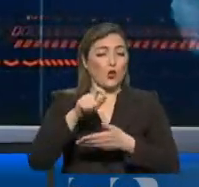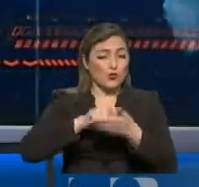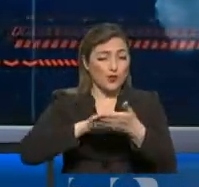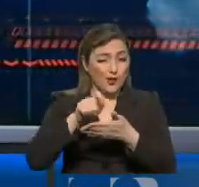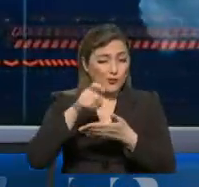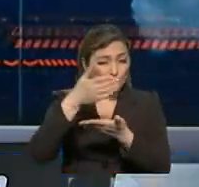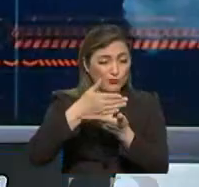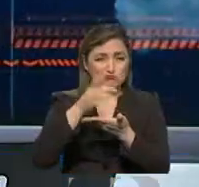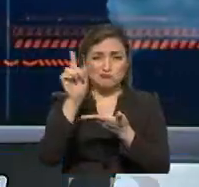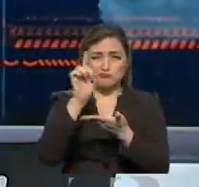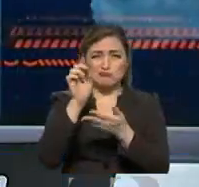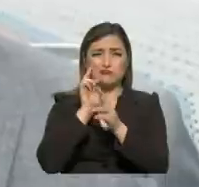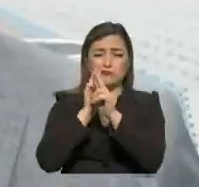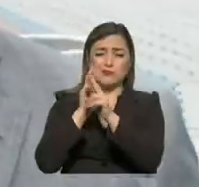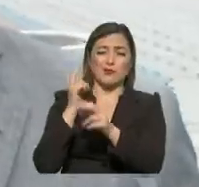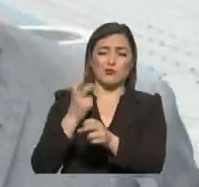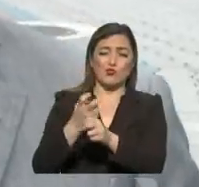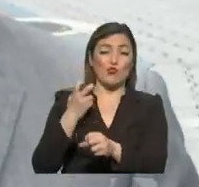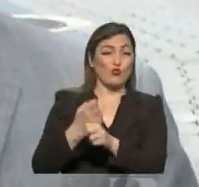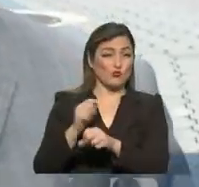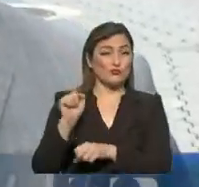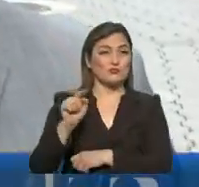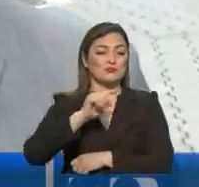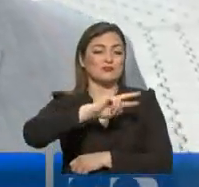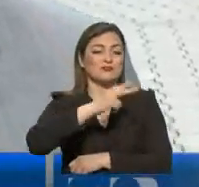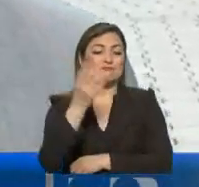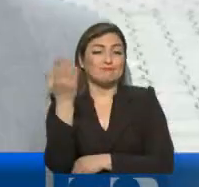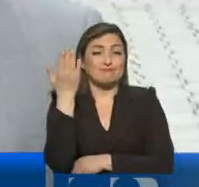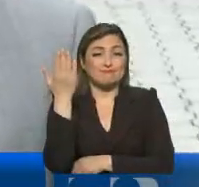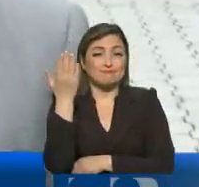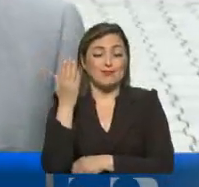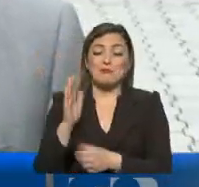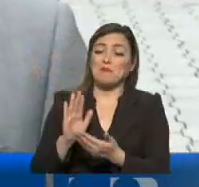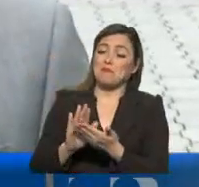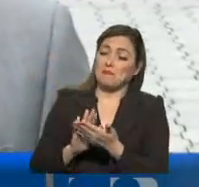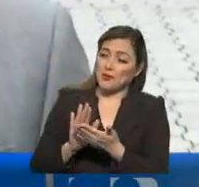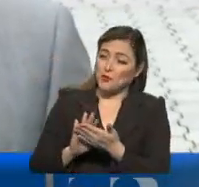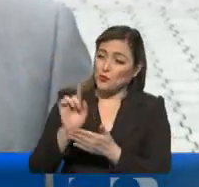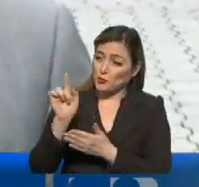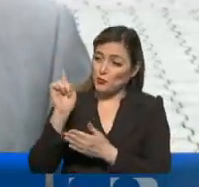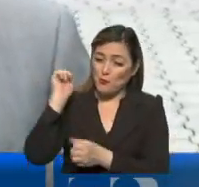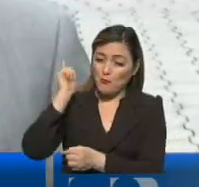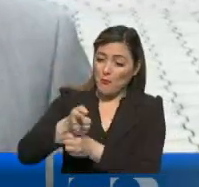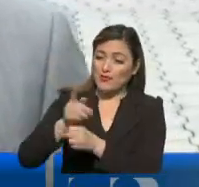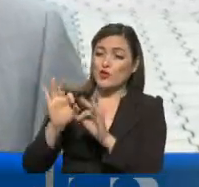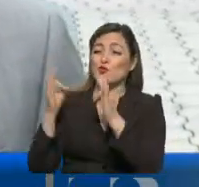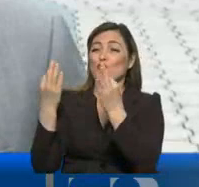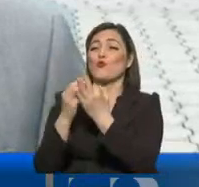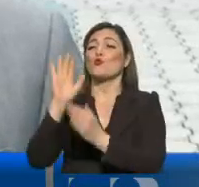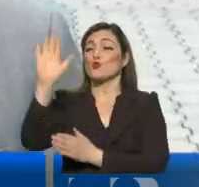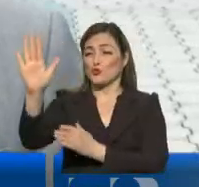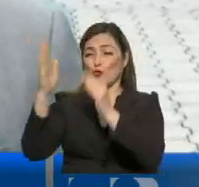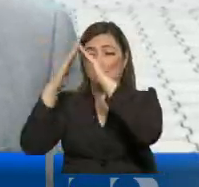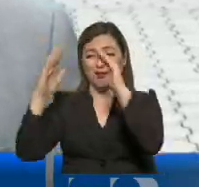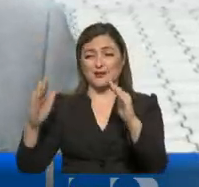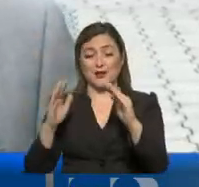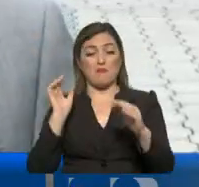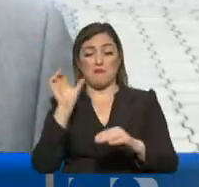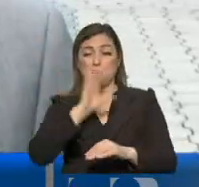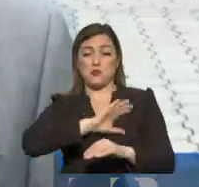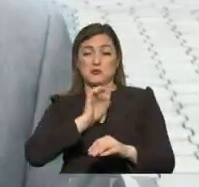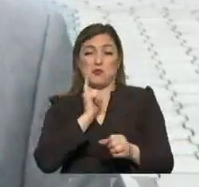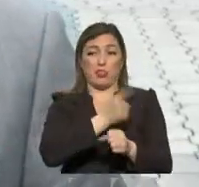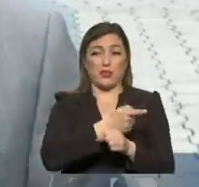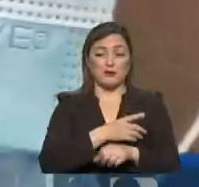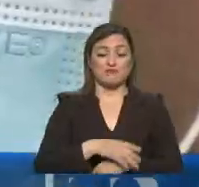Santiago Guarderas. Bueno, el señor vicealcalde, con el mayor comedimiento, él puede mandar, pero en su casa, no en el municipio. Así Jorge